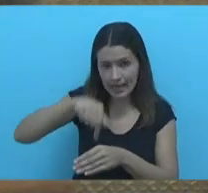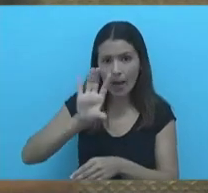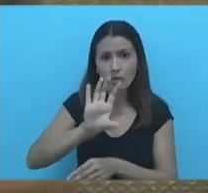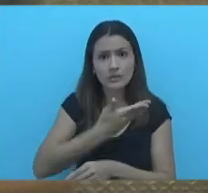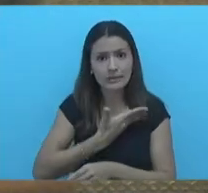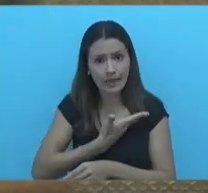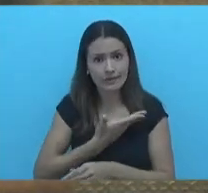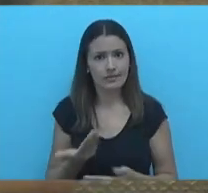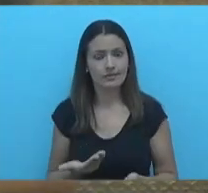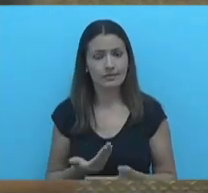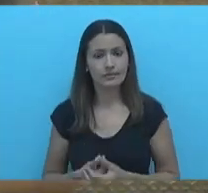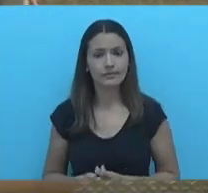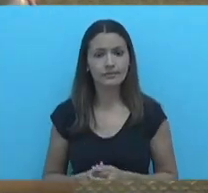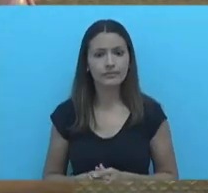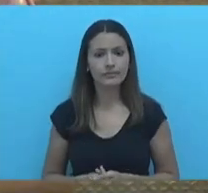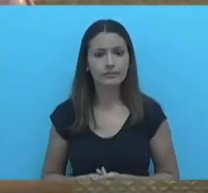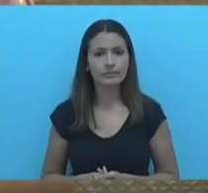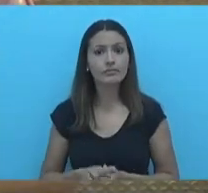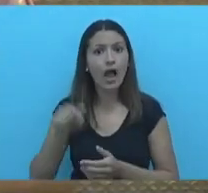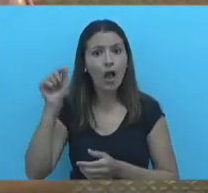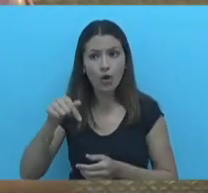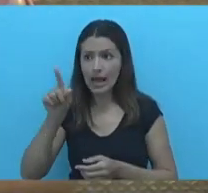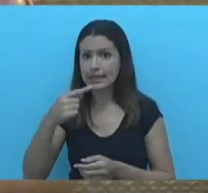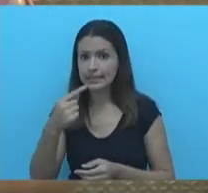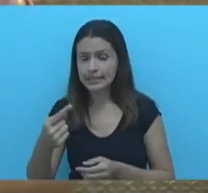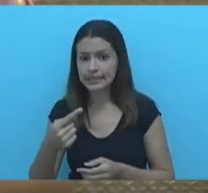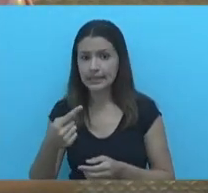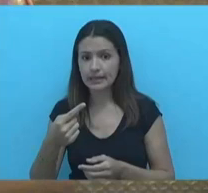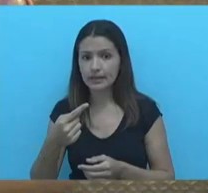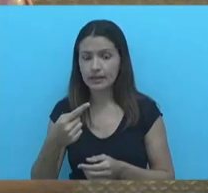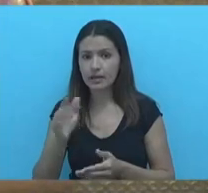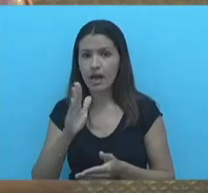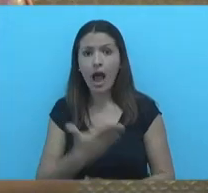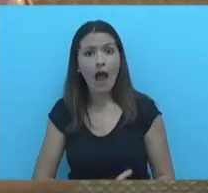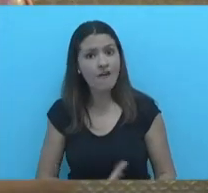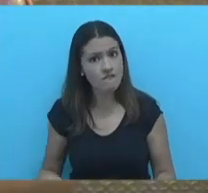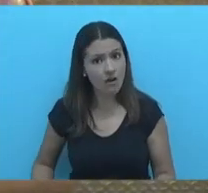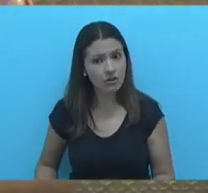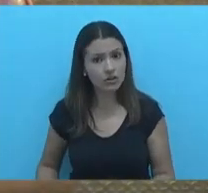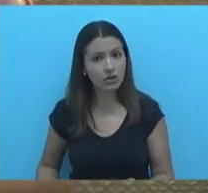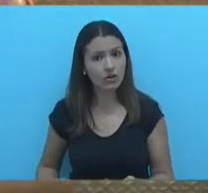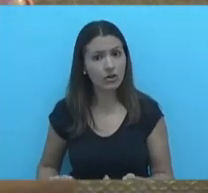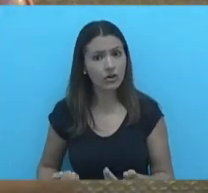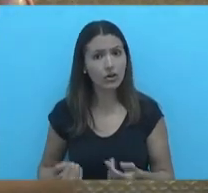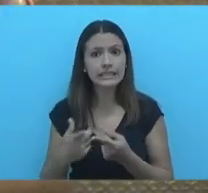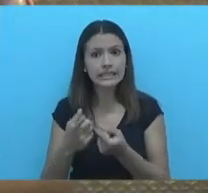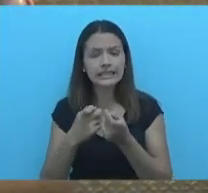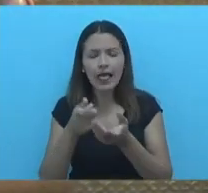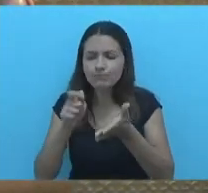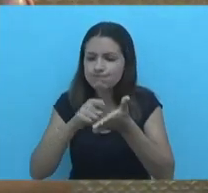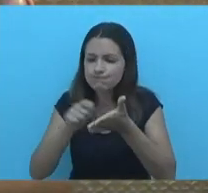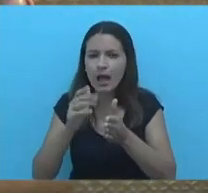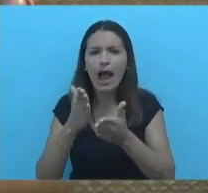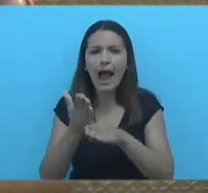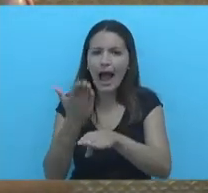continuidad. Ahora Arancedo nos dice que el aborto tiene que ser corregido por una